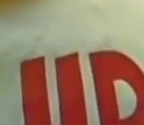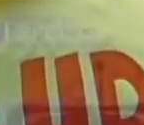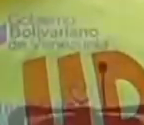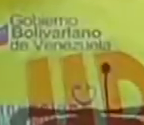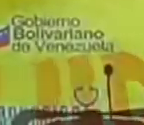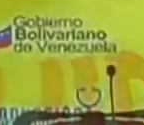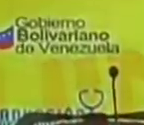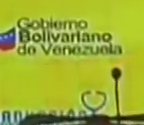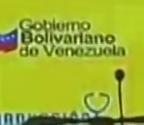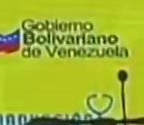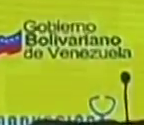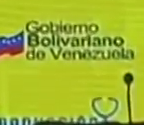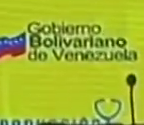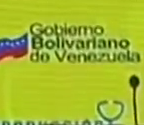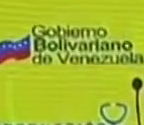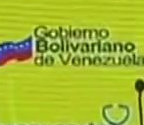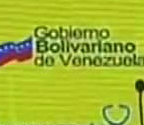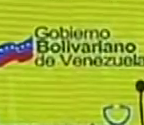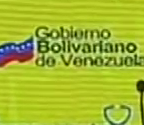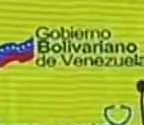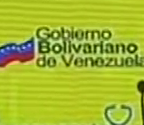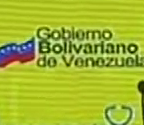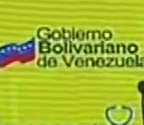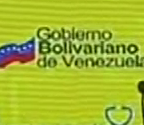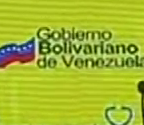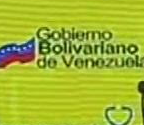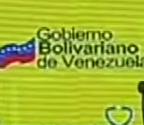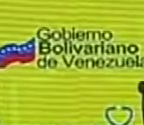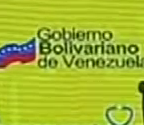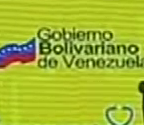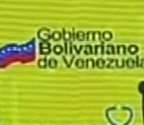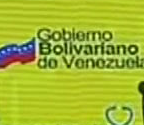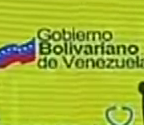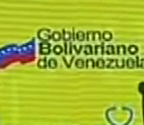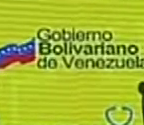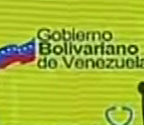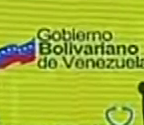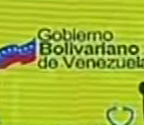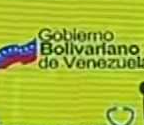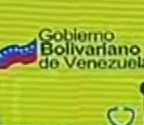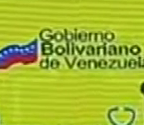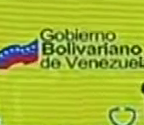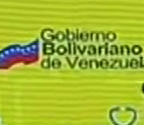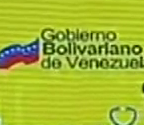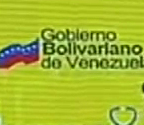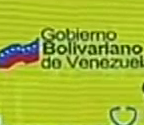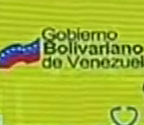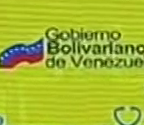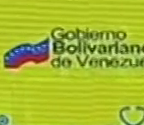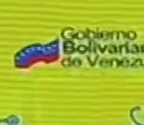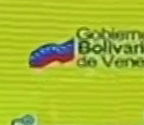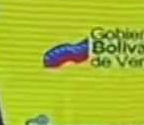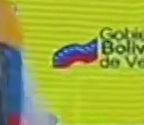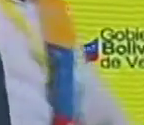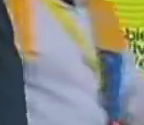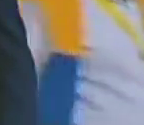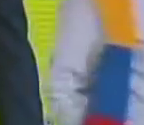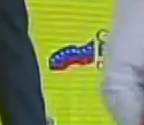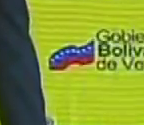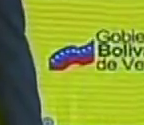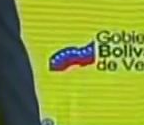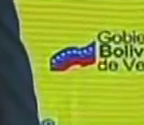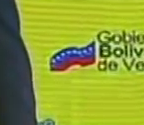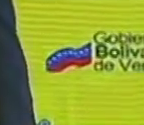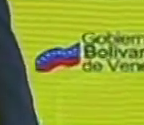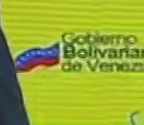lo que significa la misión Barrio Adentro y también esa alianza con la República de Cuba que nació